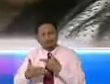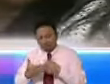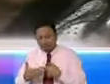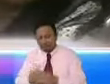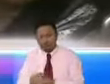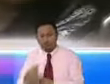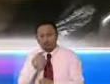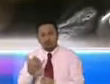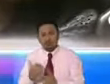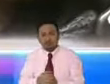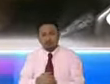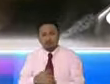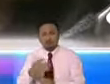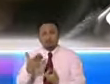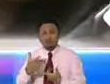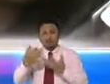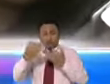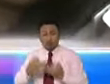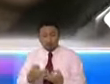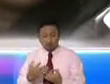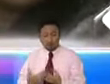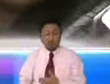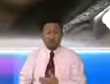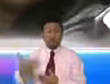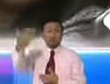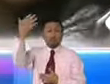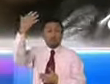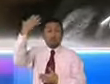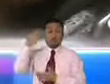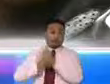vigencia desde el mismo momento donde fue aprobada